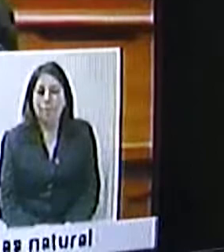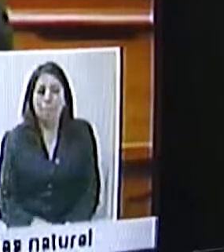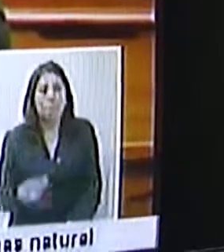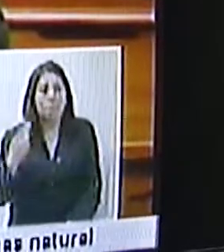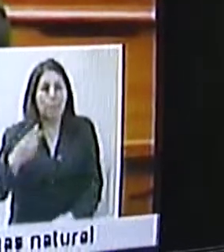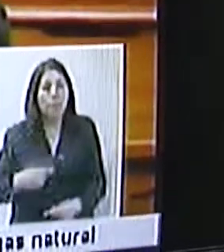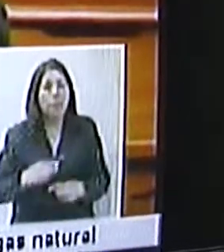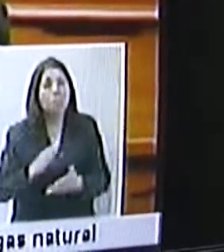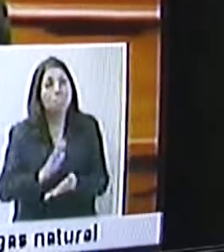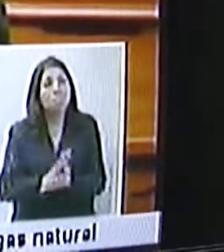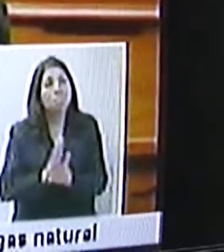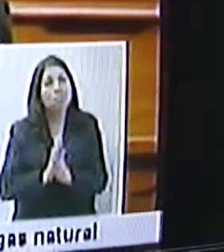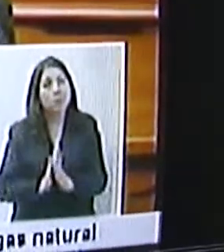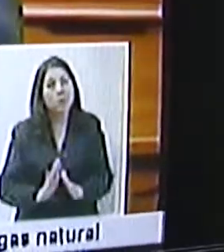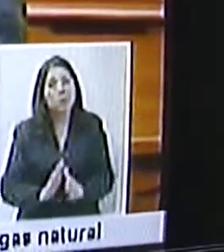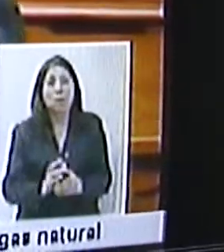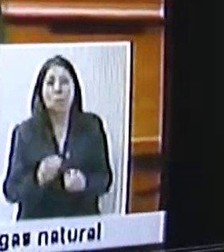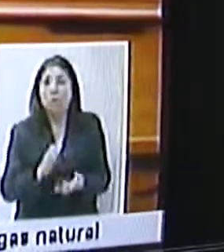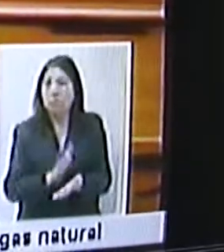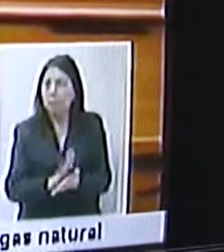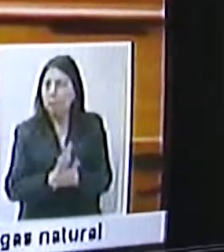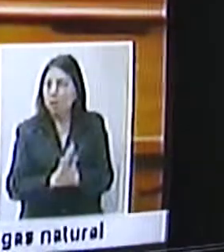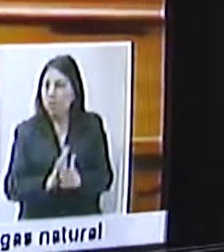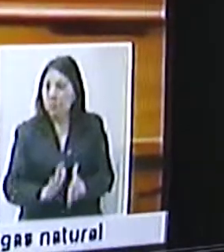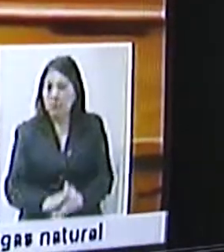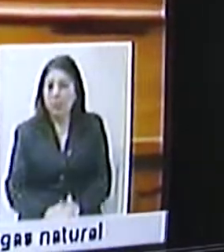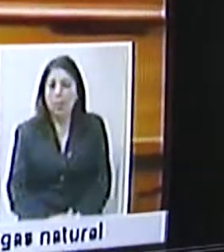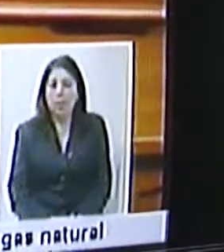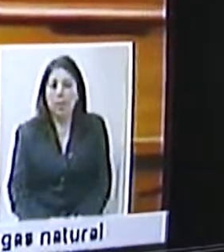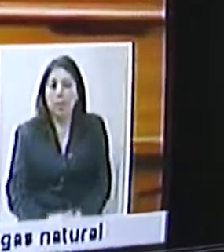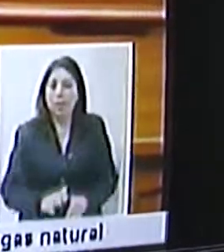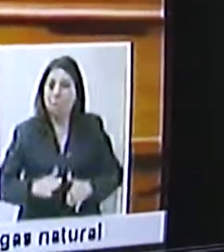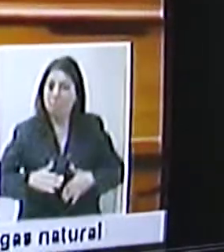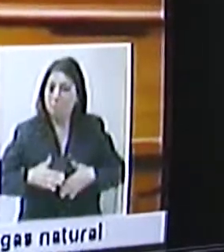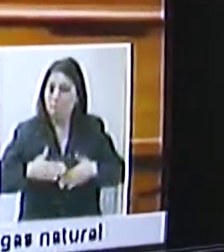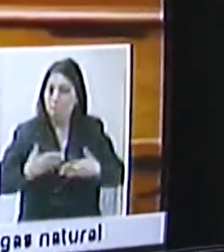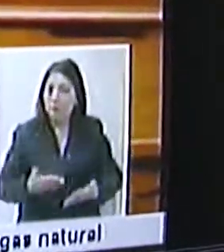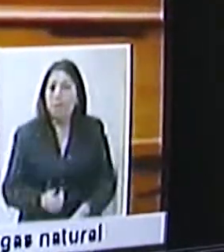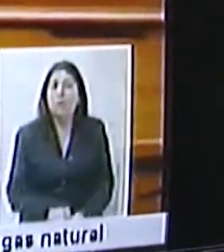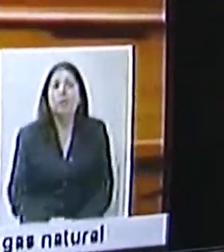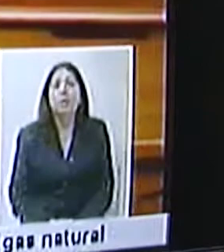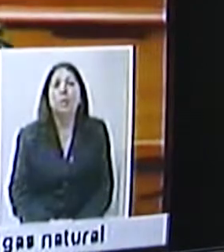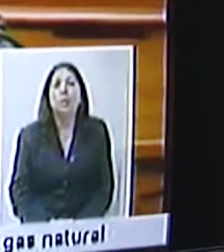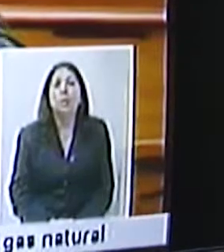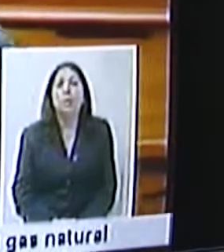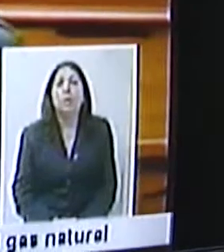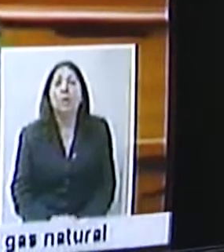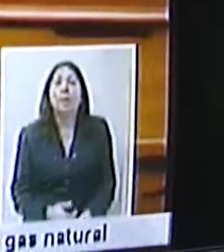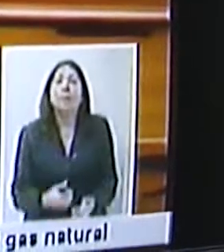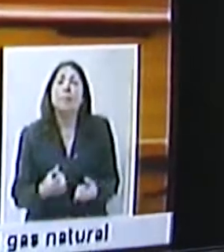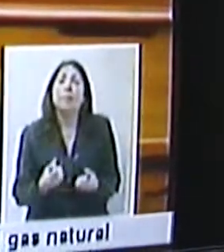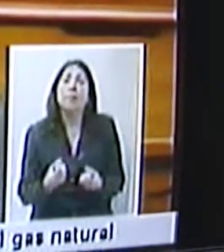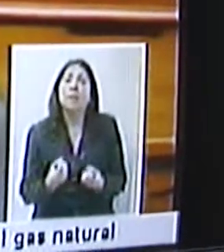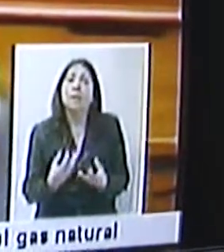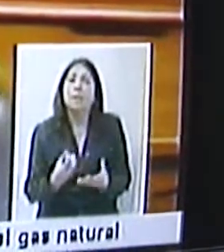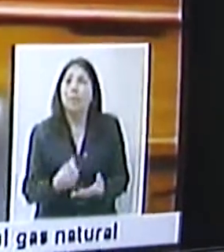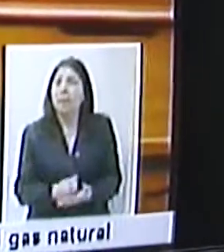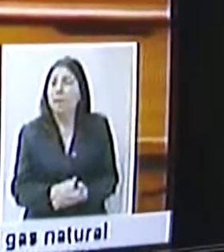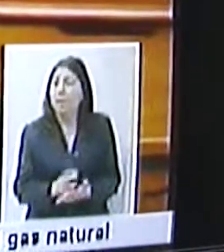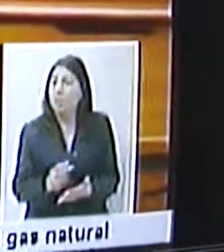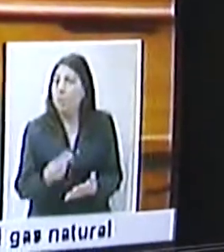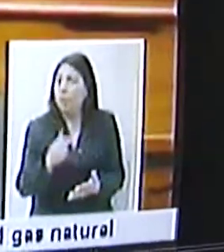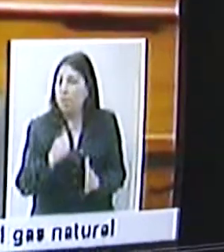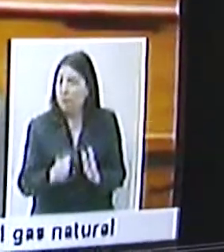un debate sereno, muy sereno, la posibilidad de que en tanto no